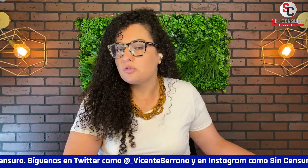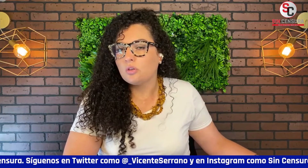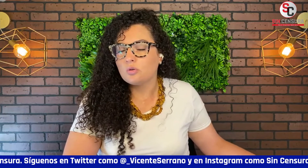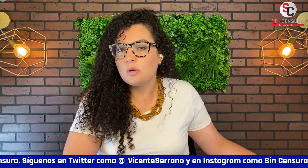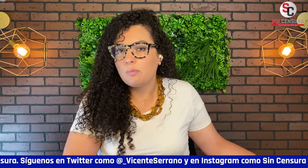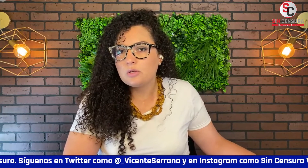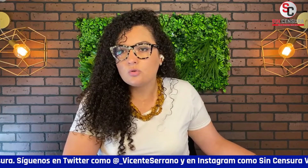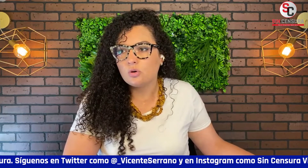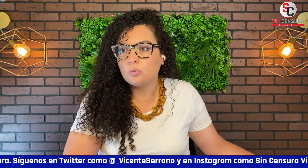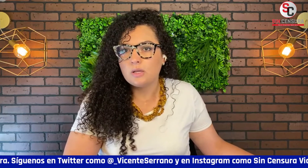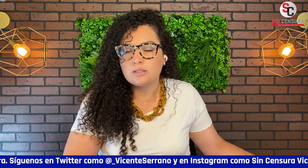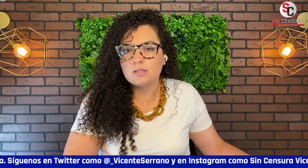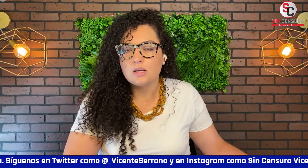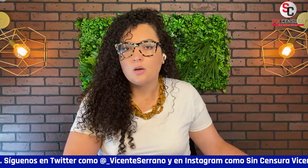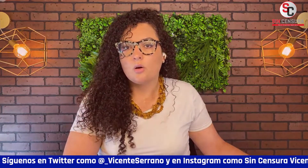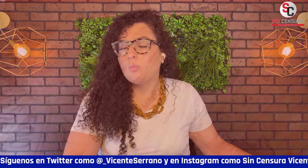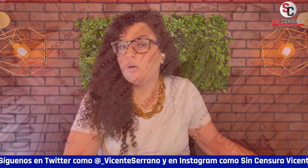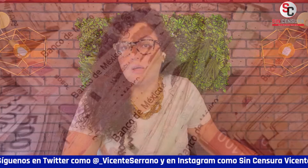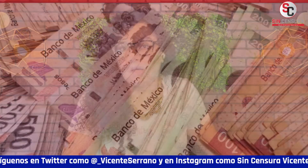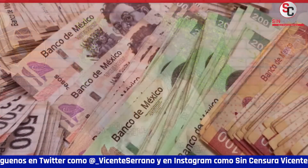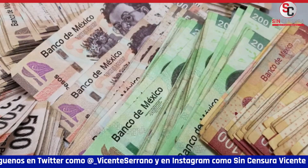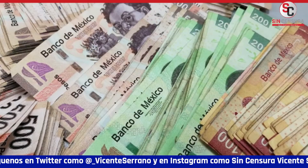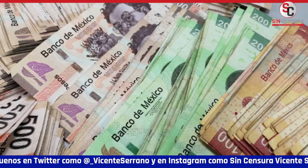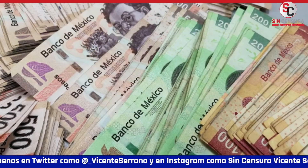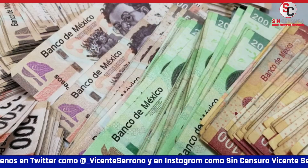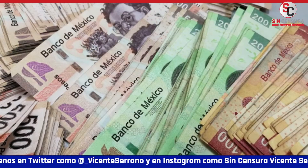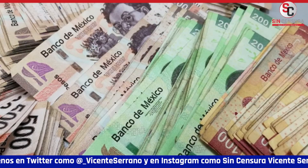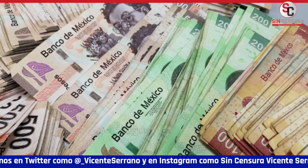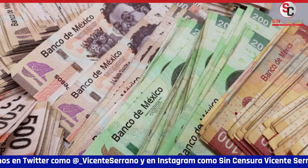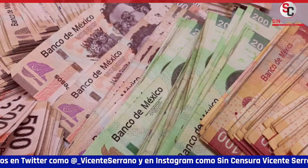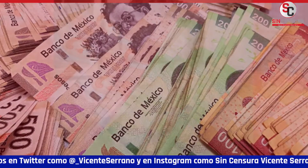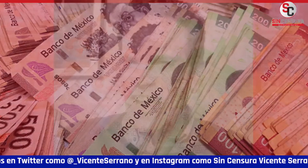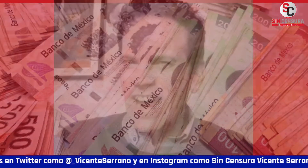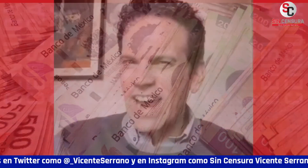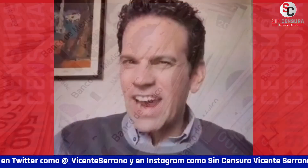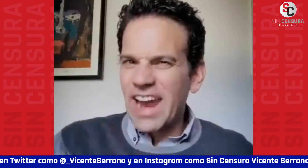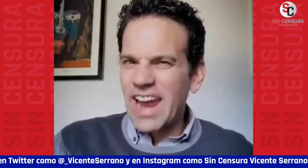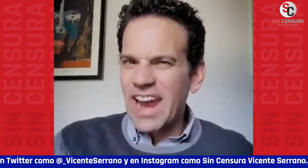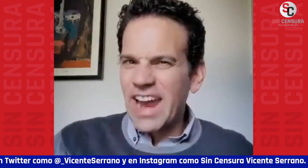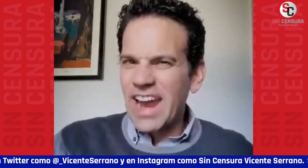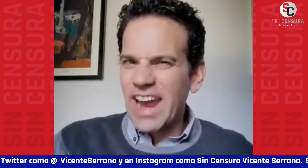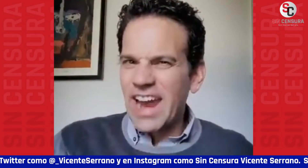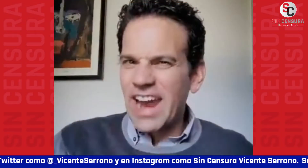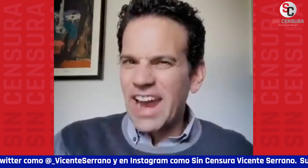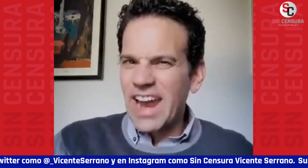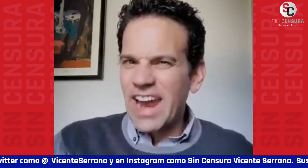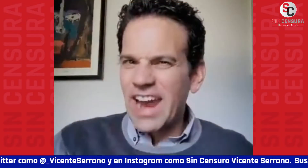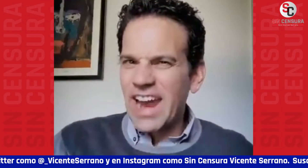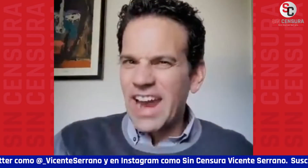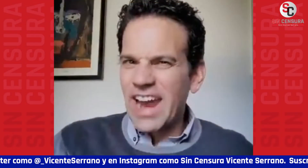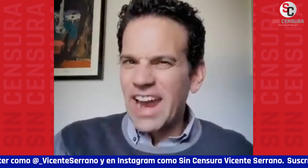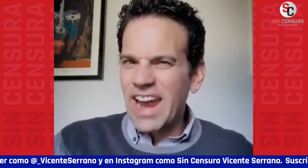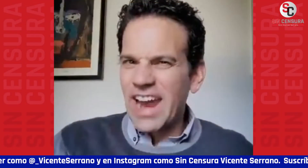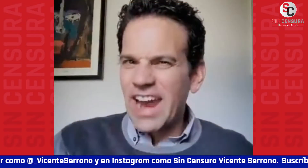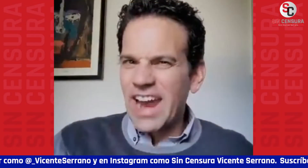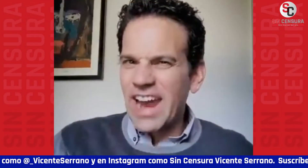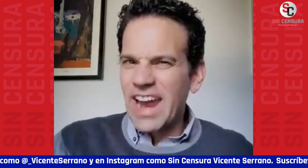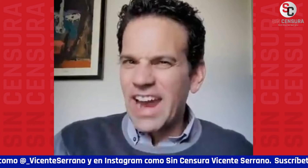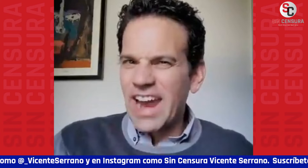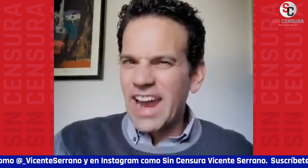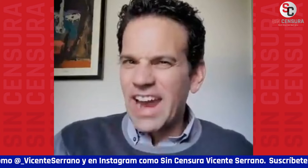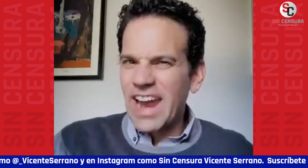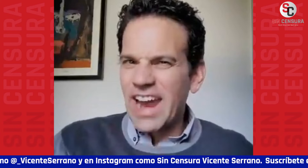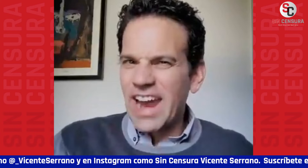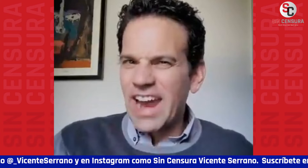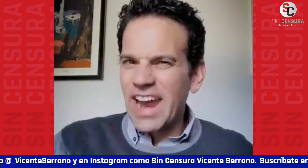300, 400 mil pesos columnistas como Loret de Mola, y ahora están ganando 50, 40 mil pesos por columna. Aún